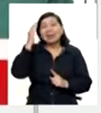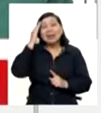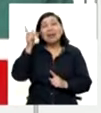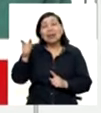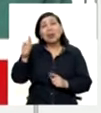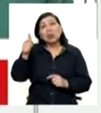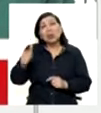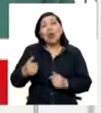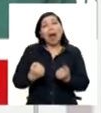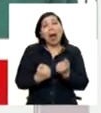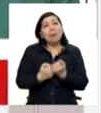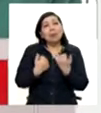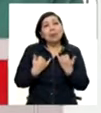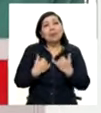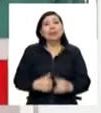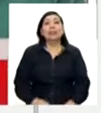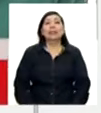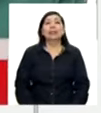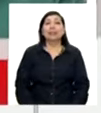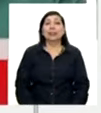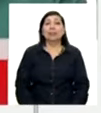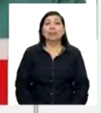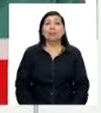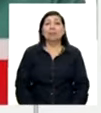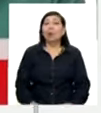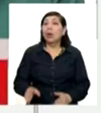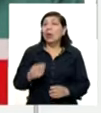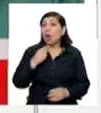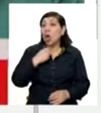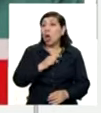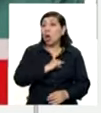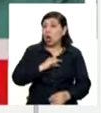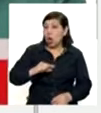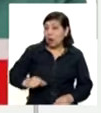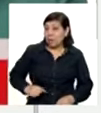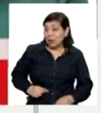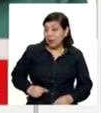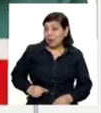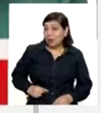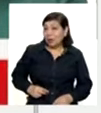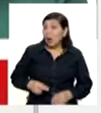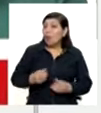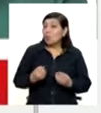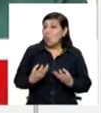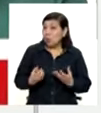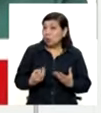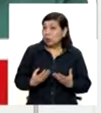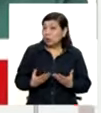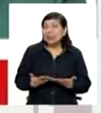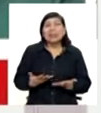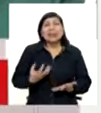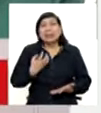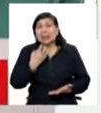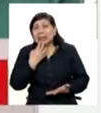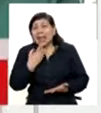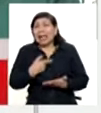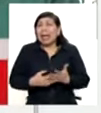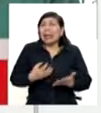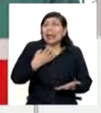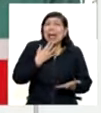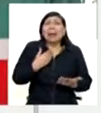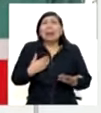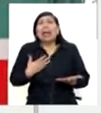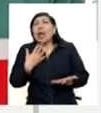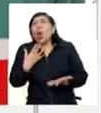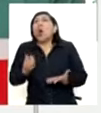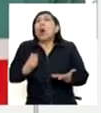cómo él es tan solidario en estos casos y recurrimos al gobierno regional, ya que como muchos nos sentimos muy impotentes de estar en nuestras casas y no saber